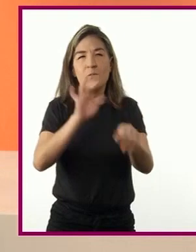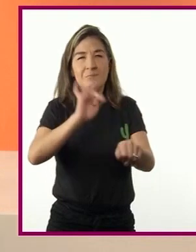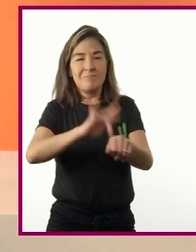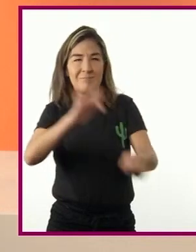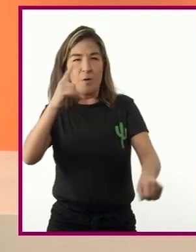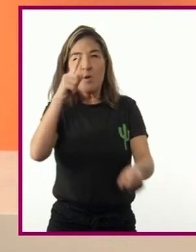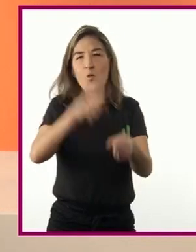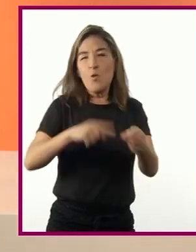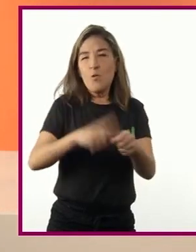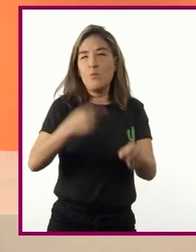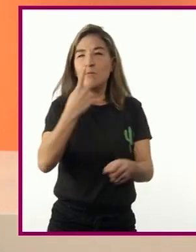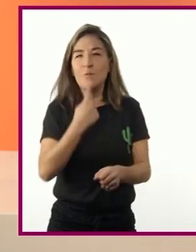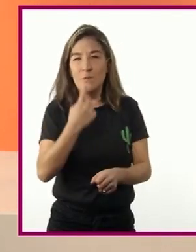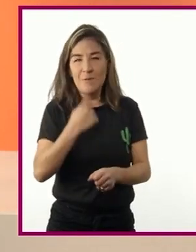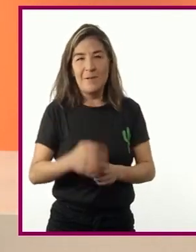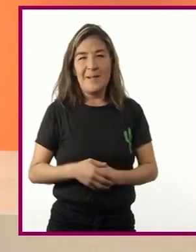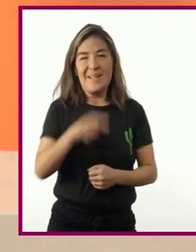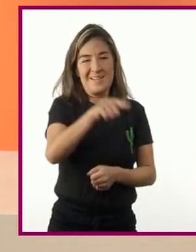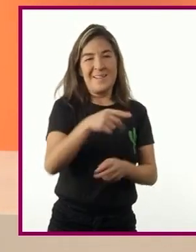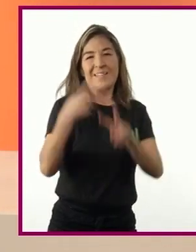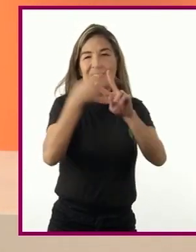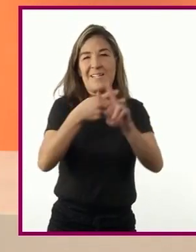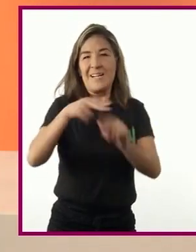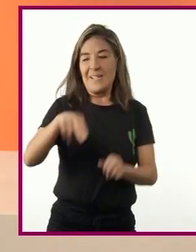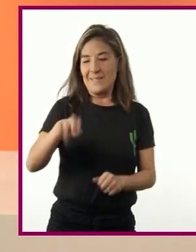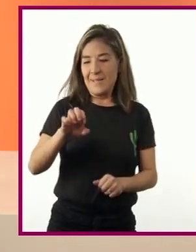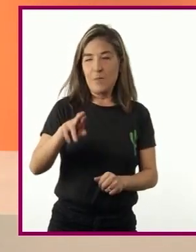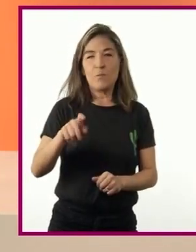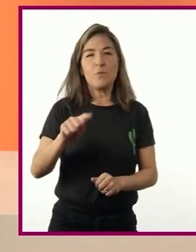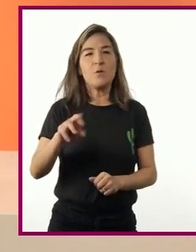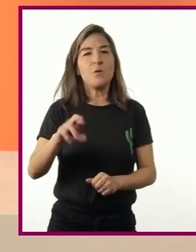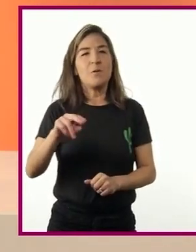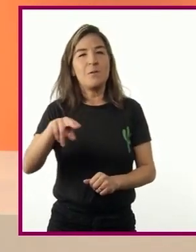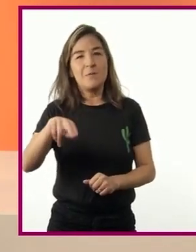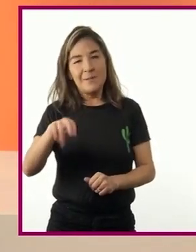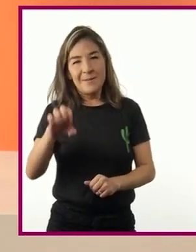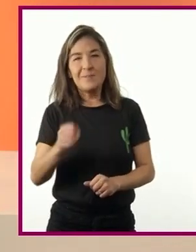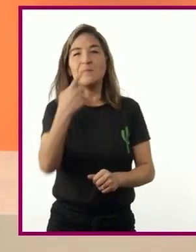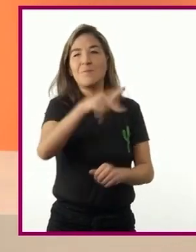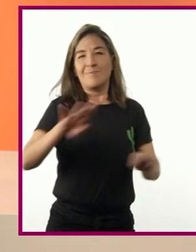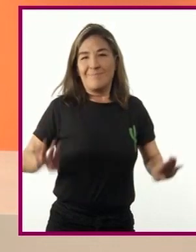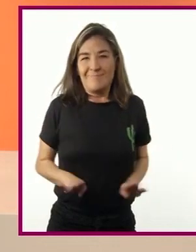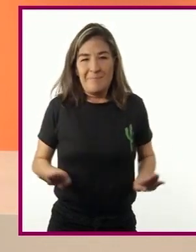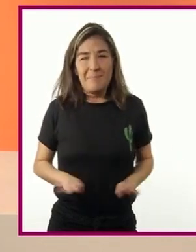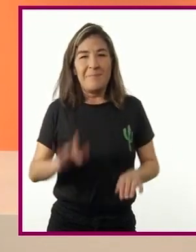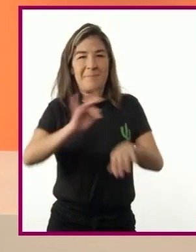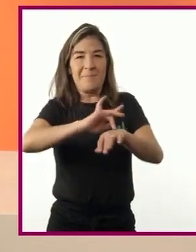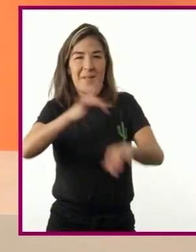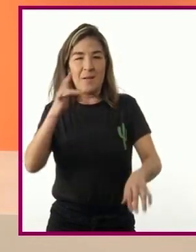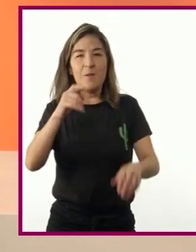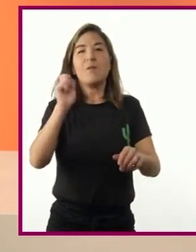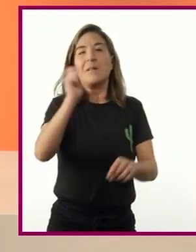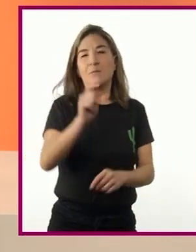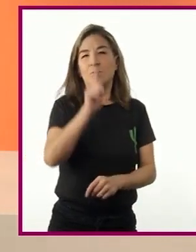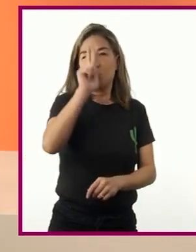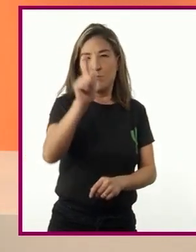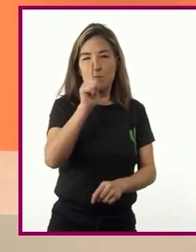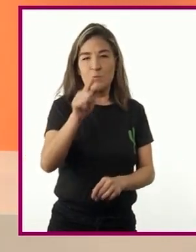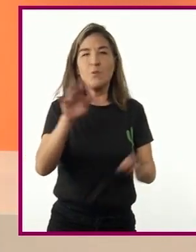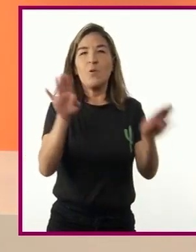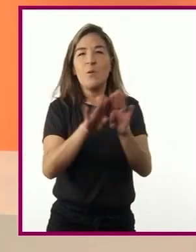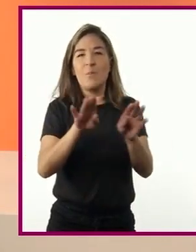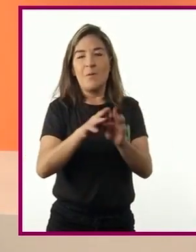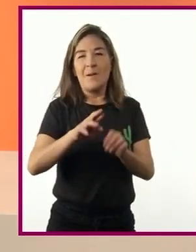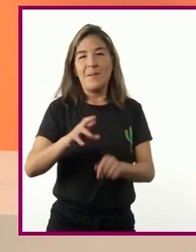ejemplo, una estrella de neutrones, por sus características brillantes debidas a la radiación